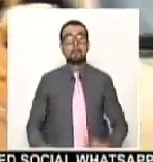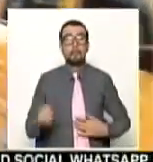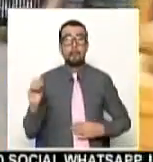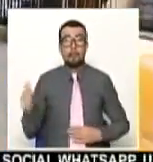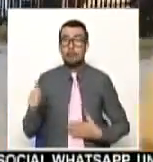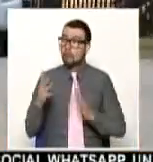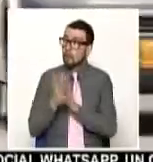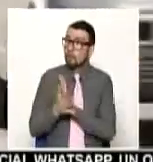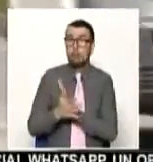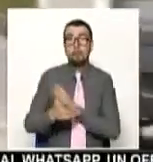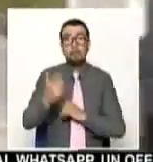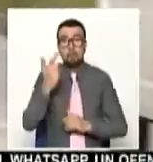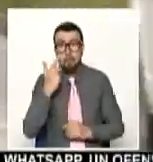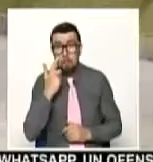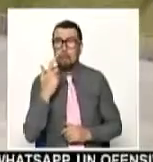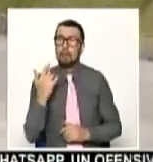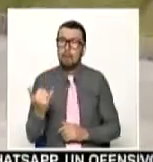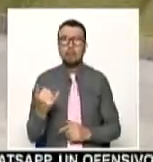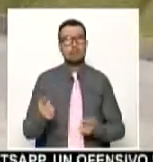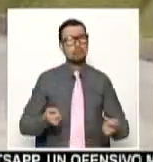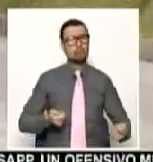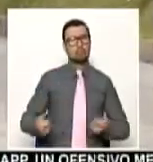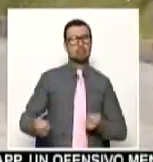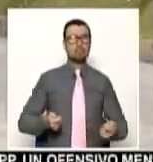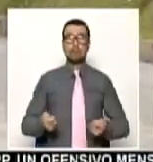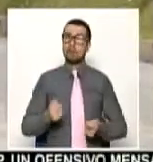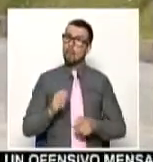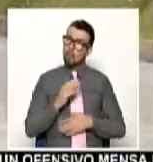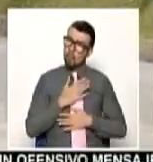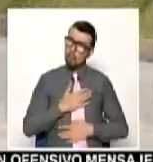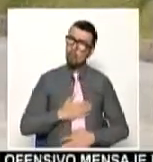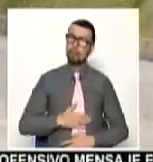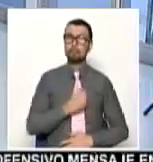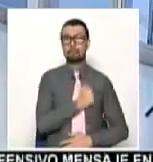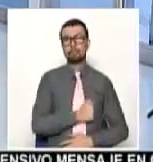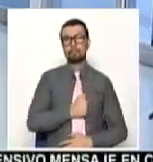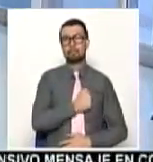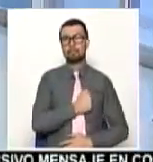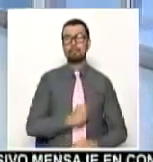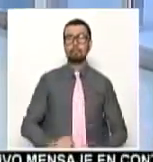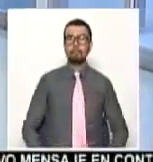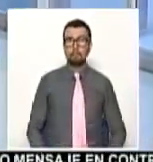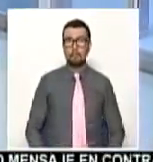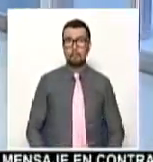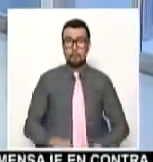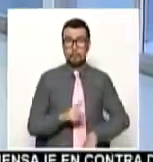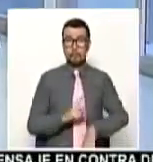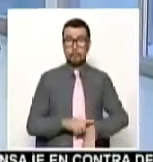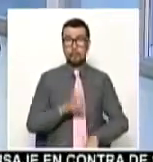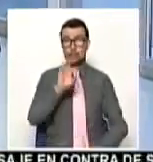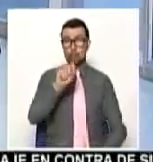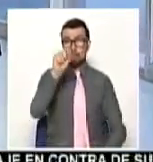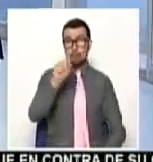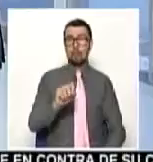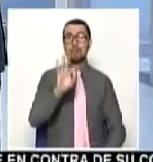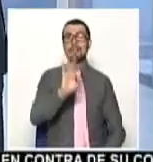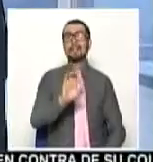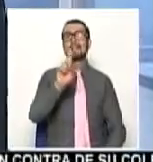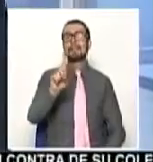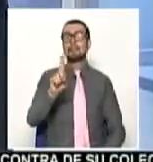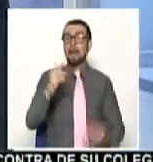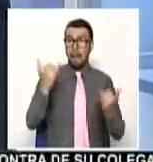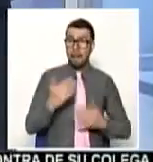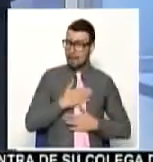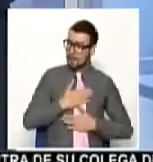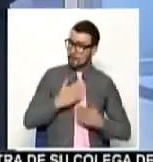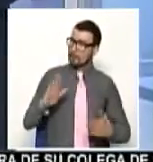hace un fuerte llamado a la comunidad para conducir prudentemente en Manizales. A las 8 de la noche, 31 minutos, momento de saludar a